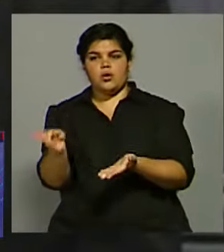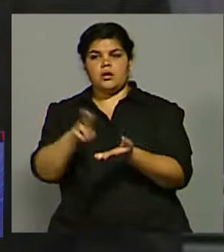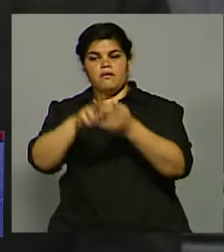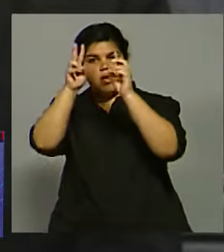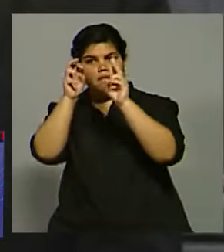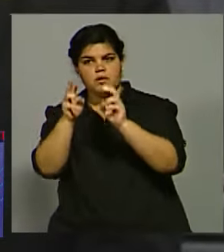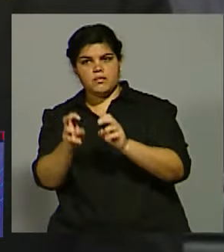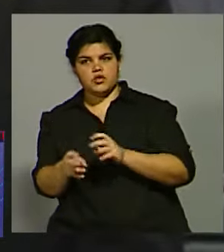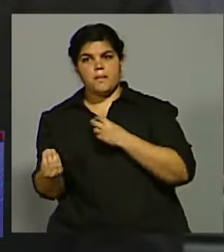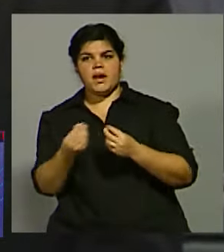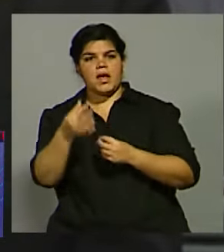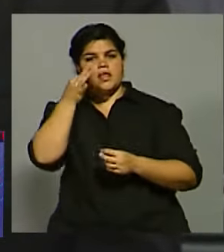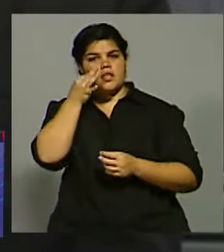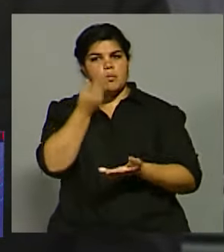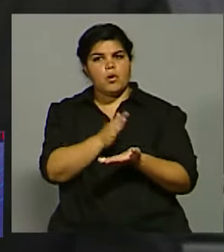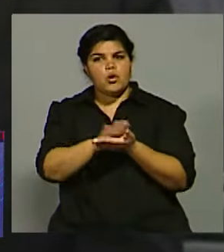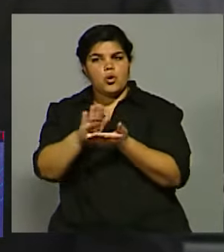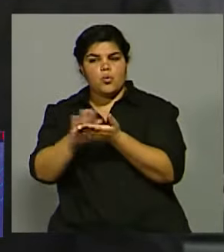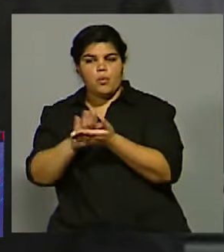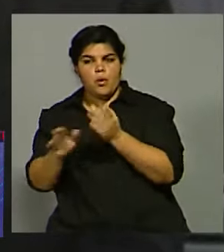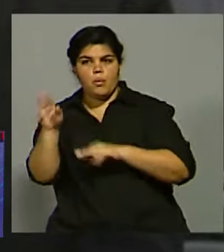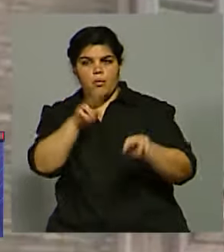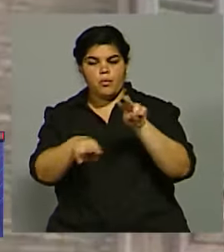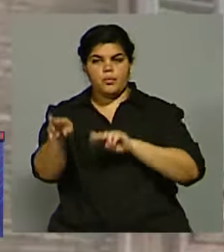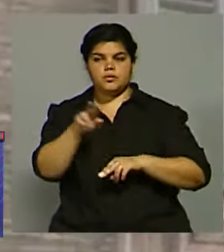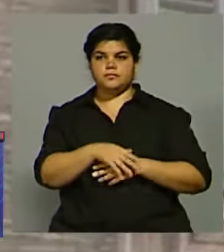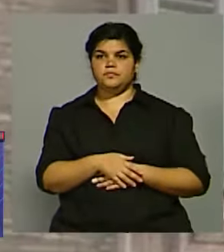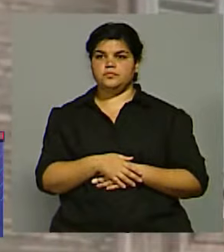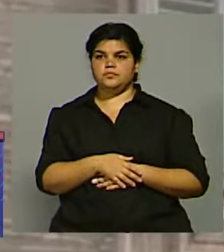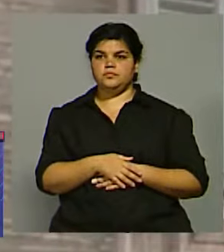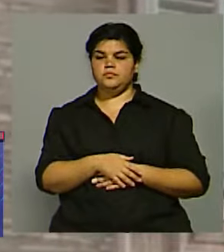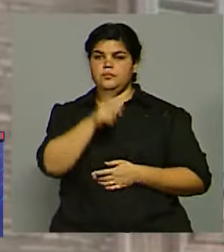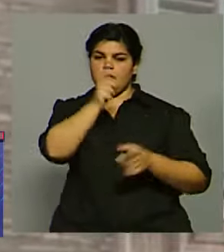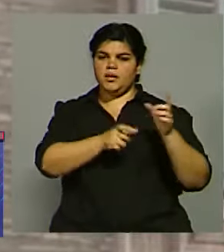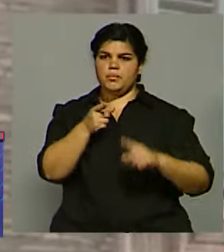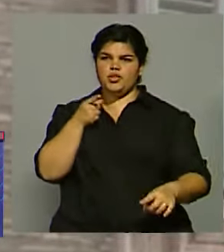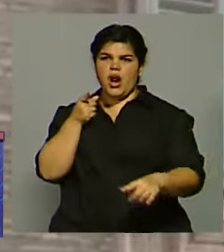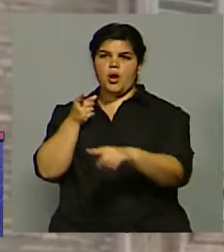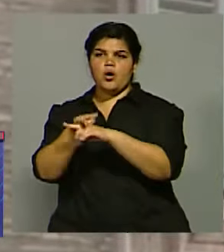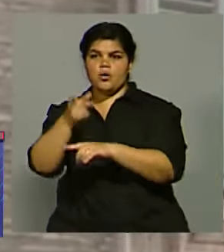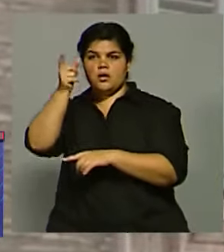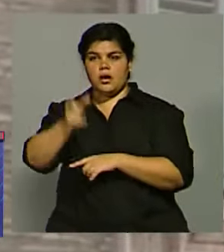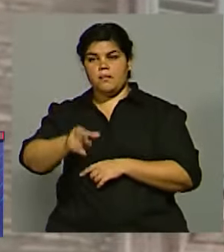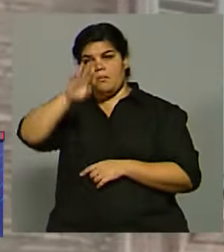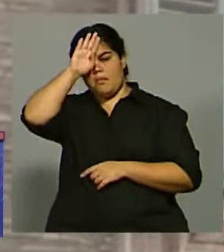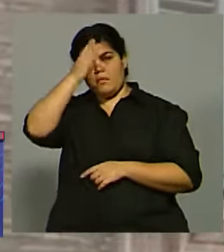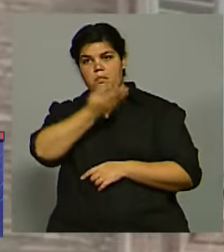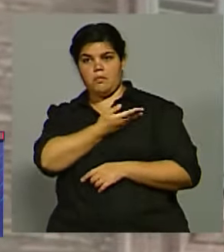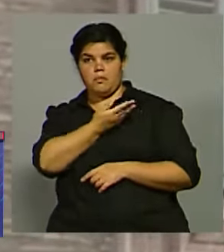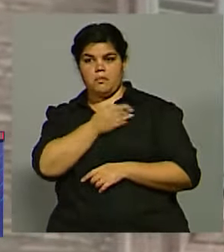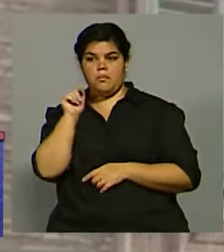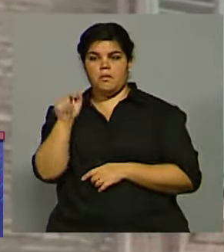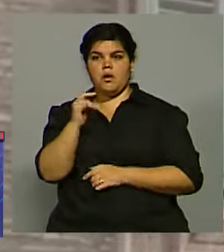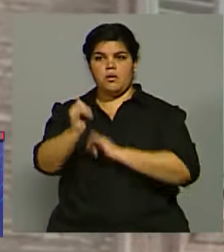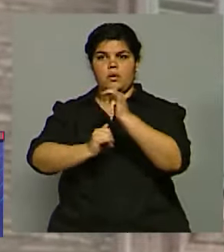nuevos testimonios. Concretamente los que cuestionan el accionar del Papa Francisco dicen que se pronuncia de una manera, pero en